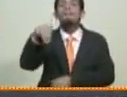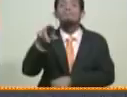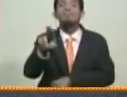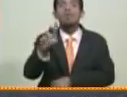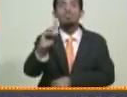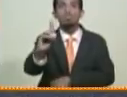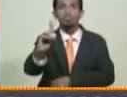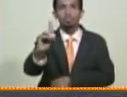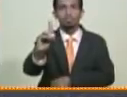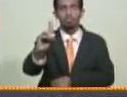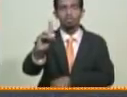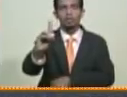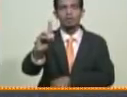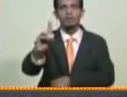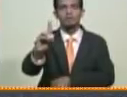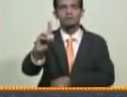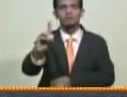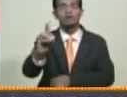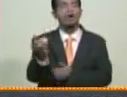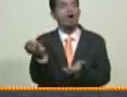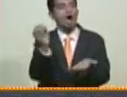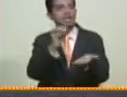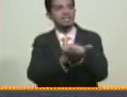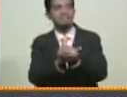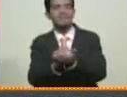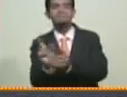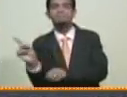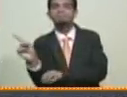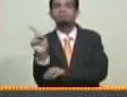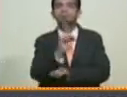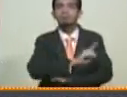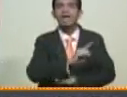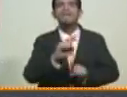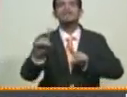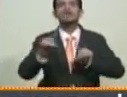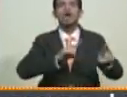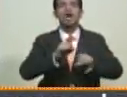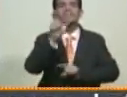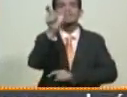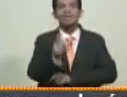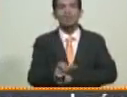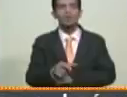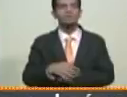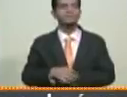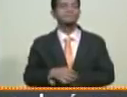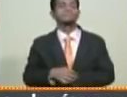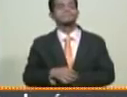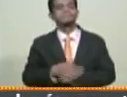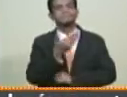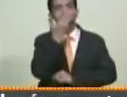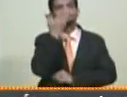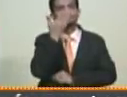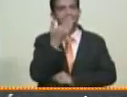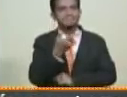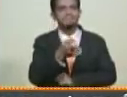mandar a Ramón Guillermo Veledo de coordinador de la MUC. Ah, bueno, larga vida para la revolución.